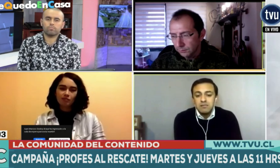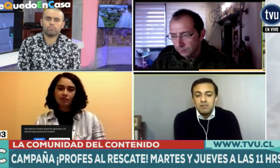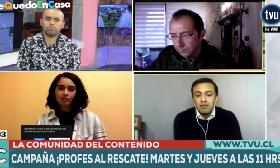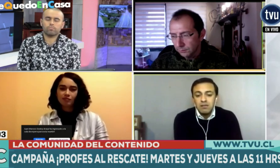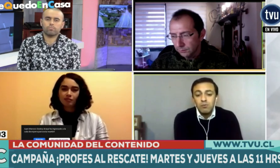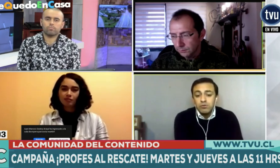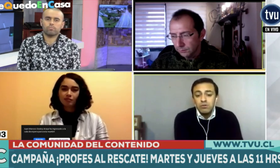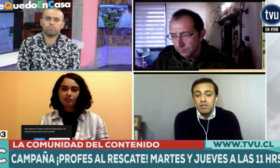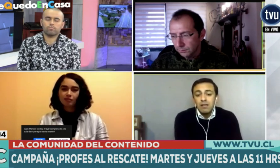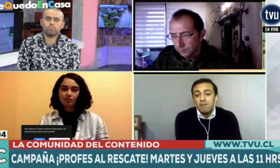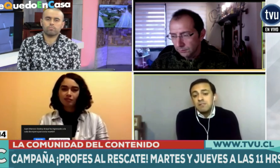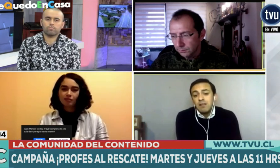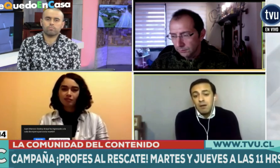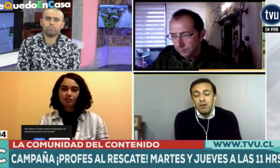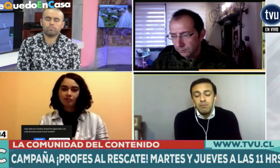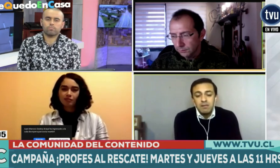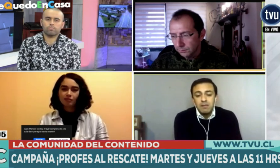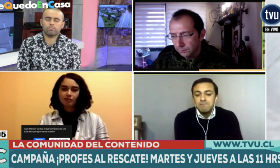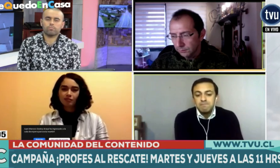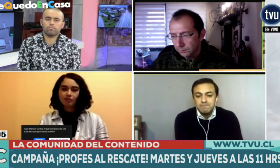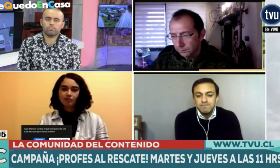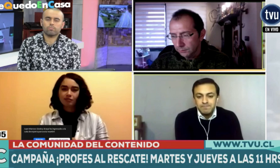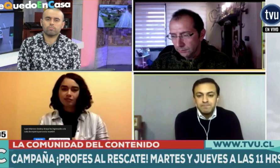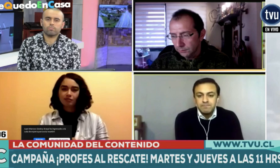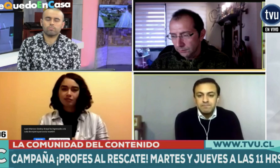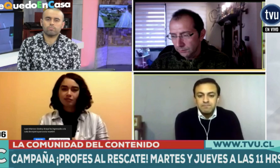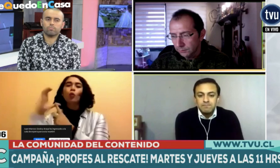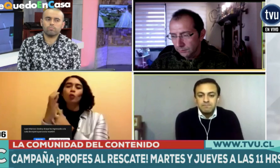interés de mucho y está la facilidad de poder aprender.